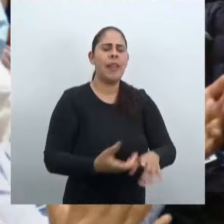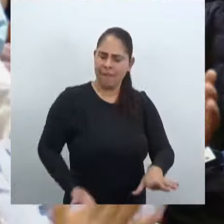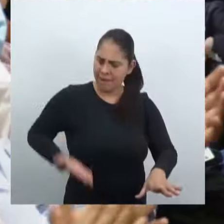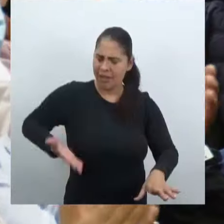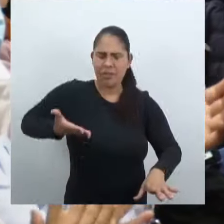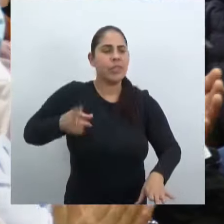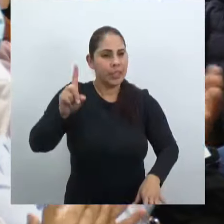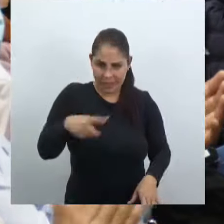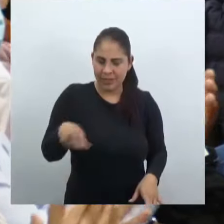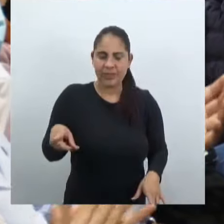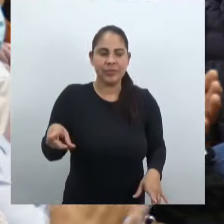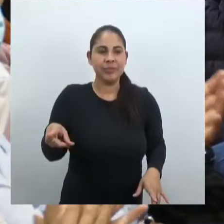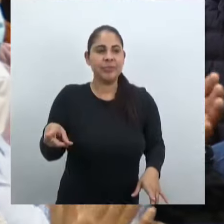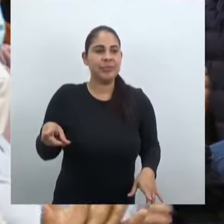Sí.